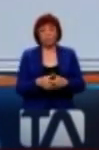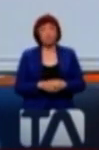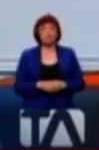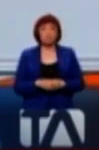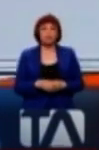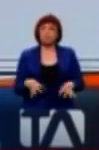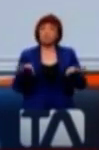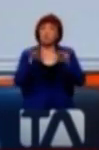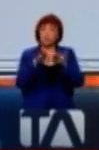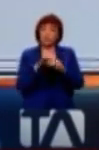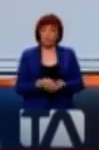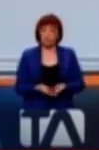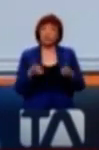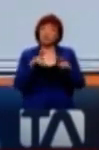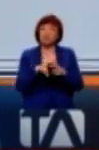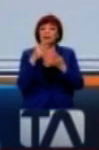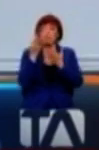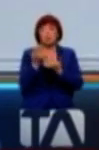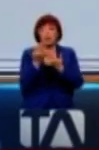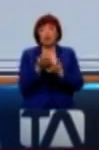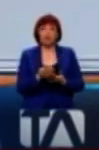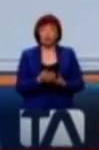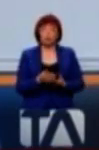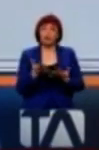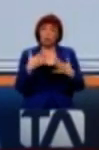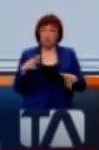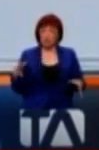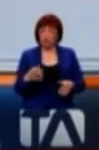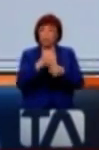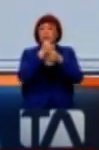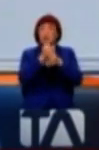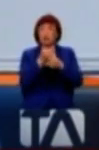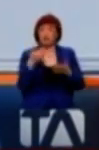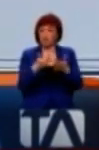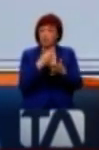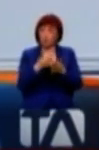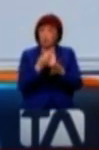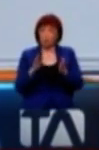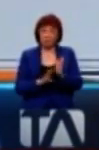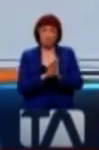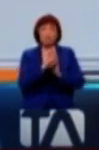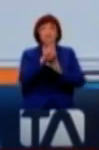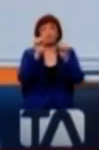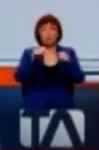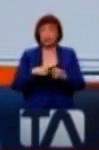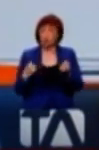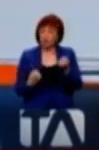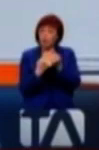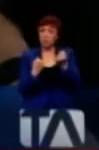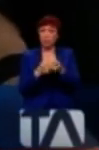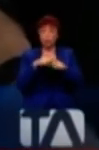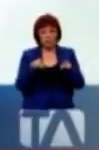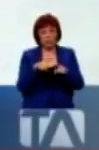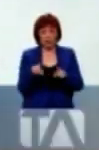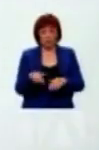institución. Yo creo que la gran apuesta es de que TAME recupere sus niveles de eficiencia, que TAME sea una empresa que recibe el apoyo suficiente de todas las